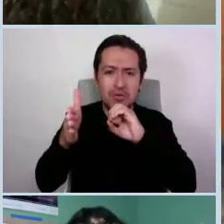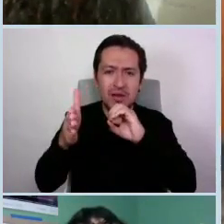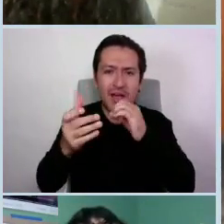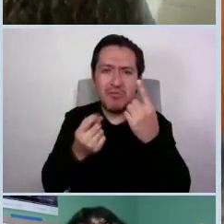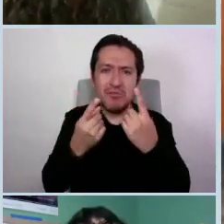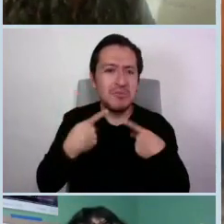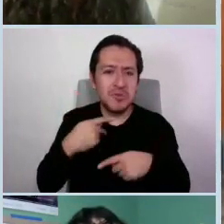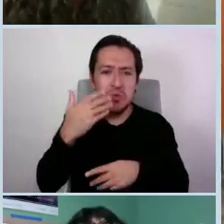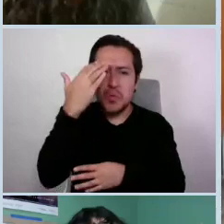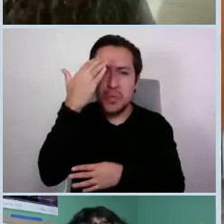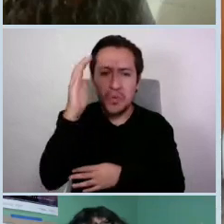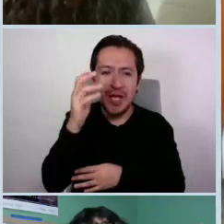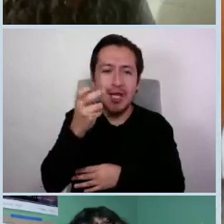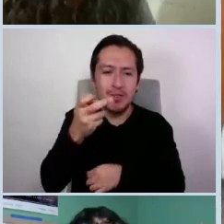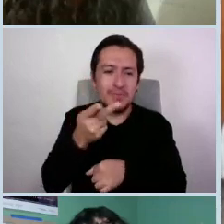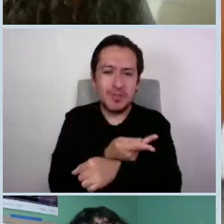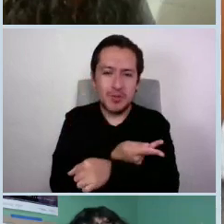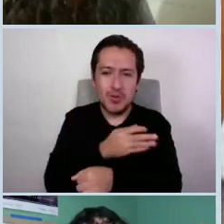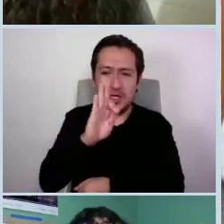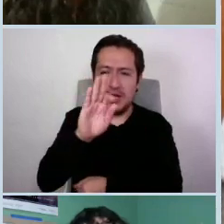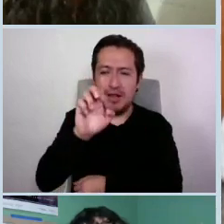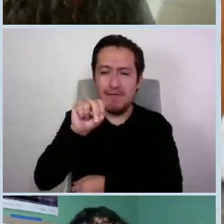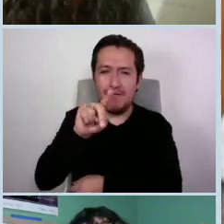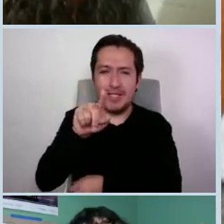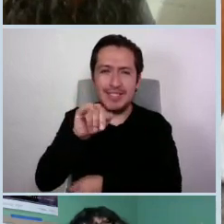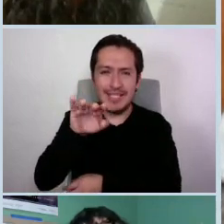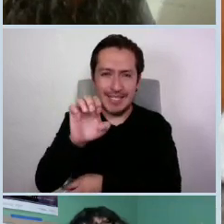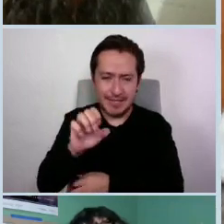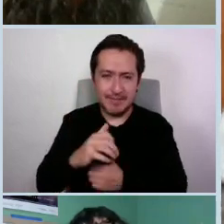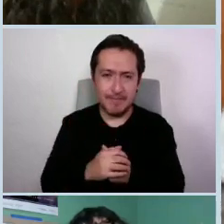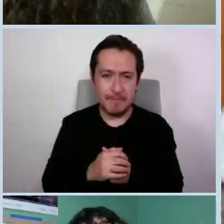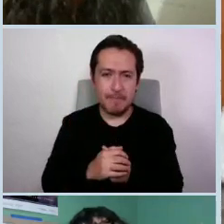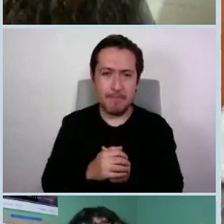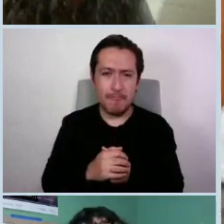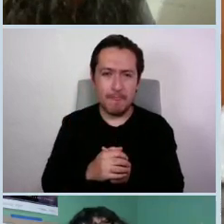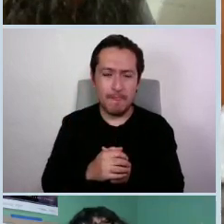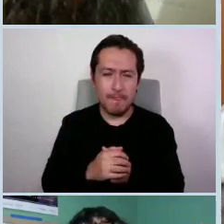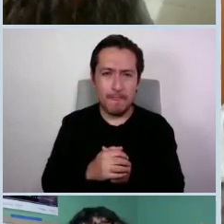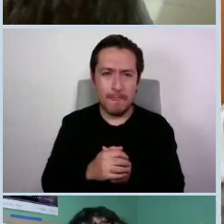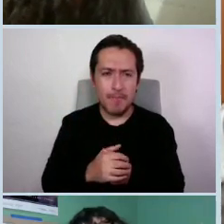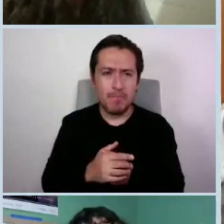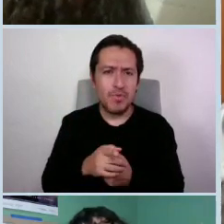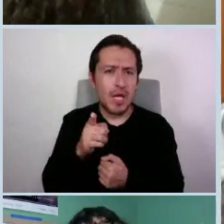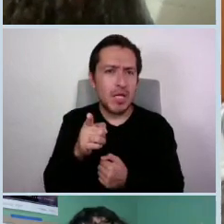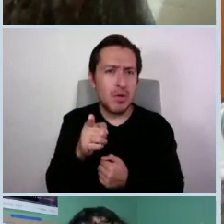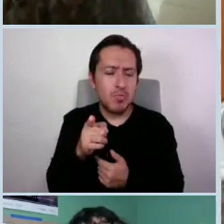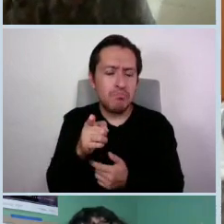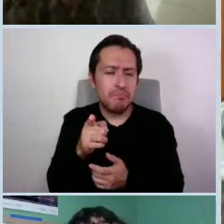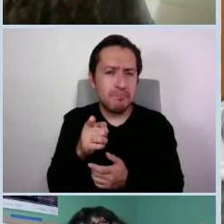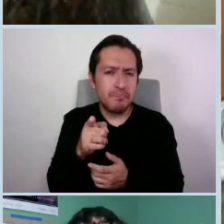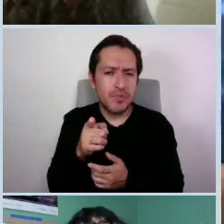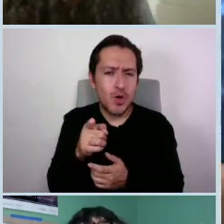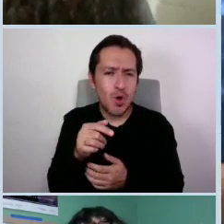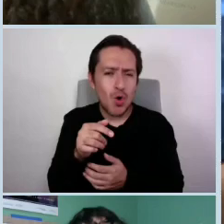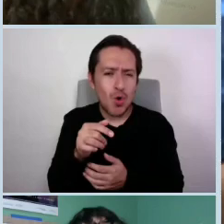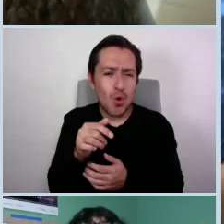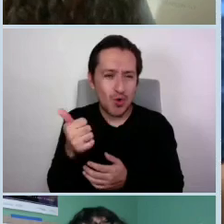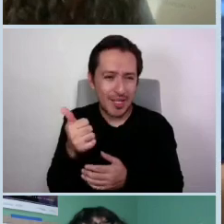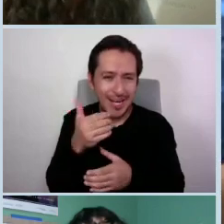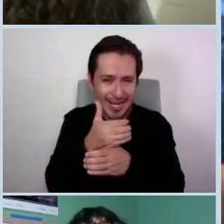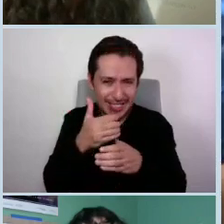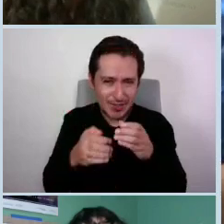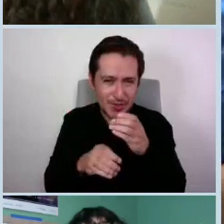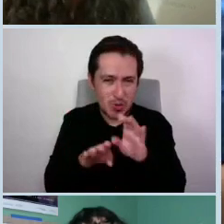el fancine y ahí también surgió otra de los objetos otro de los objetos que ha caracterizado